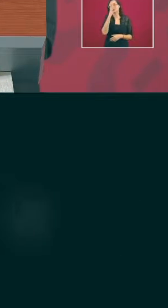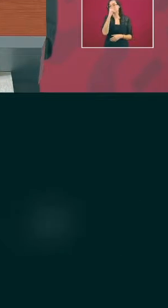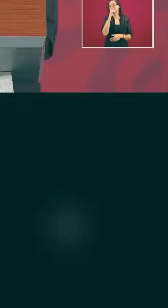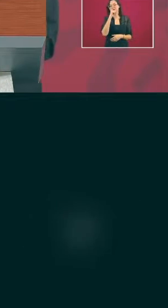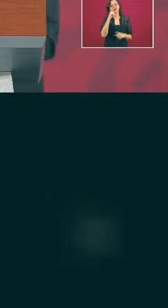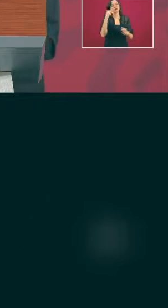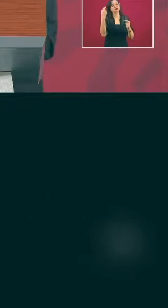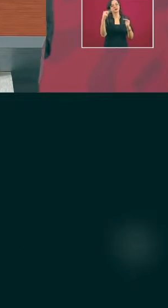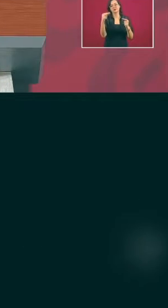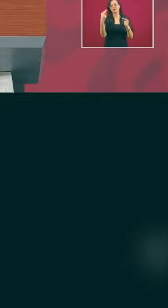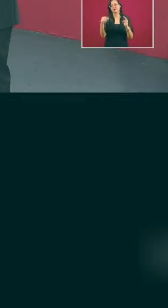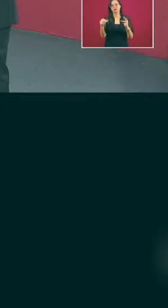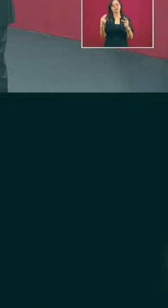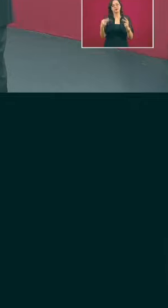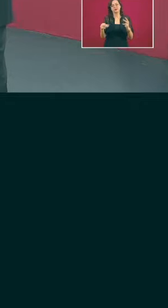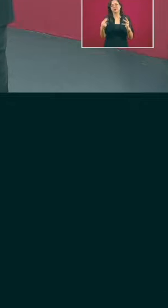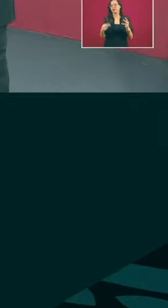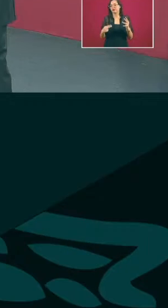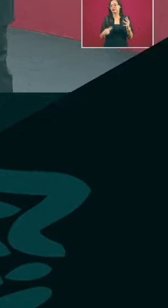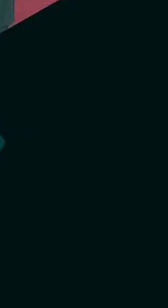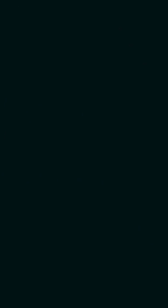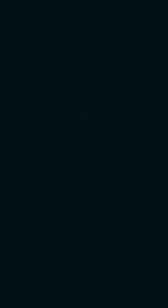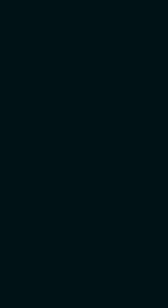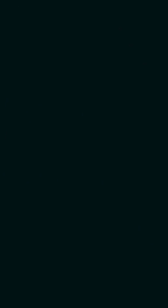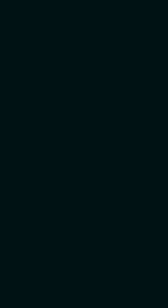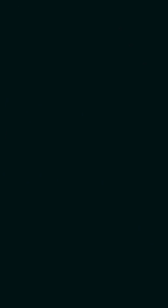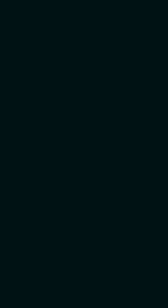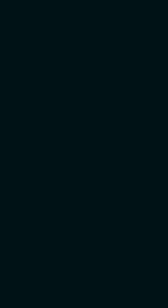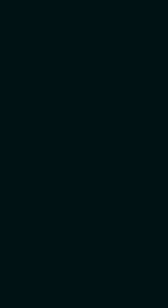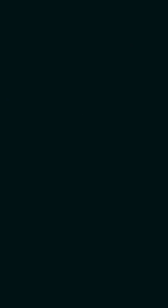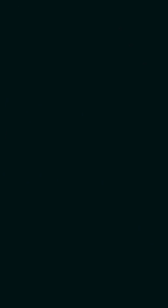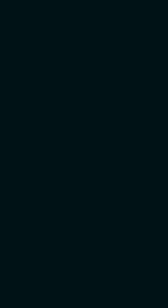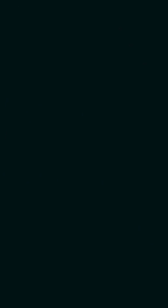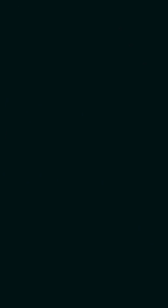momentos. Quédate a la mañanera, el resumen.